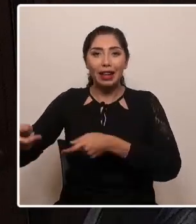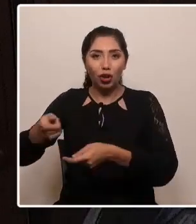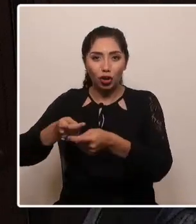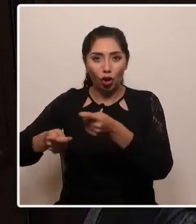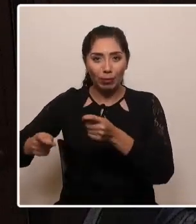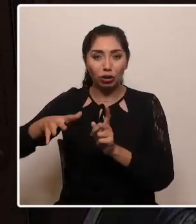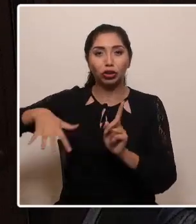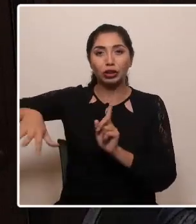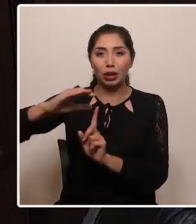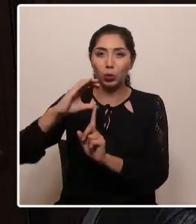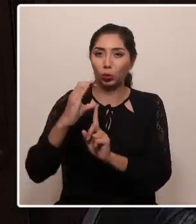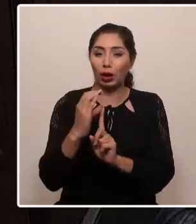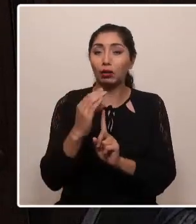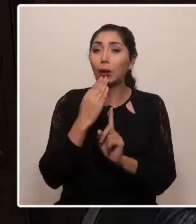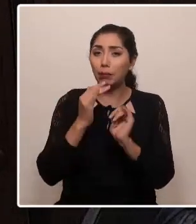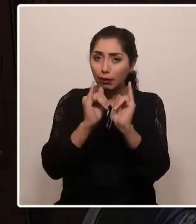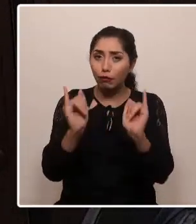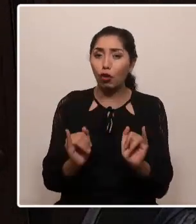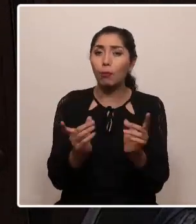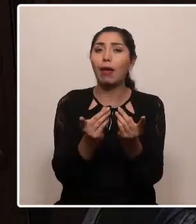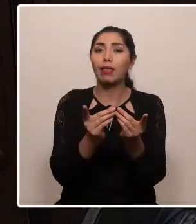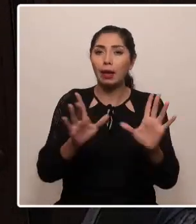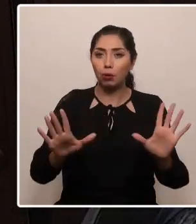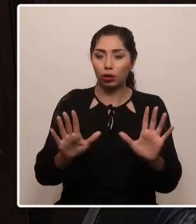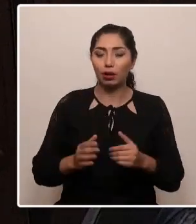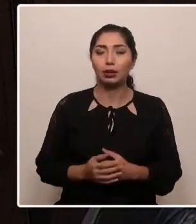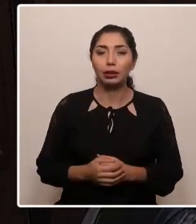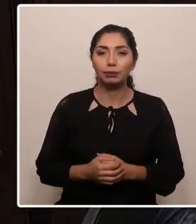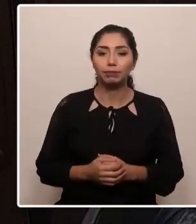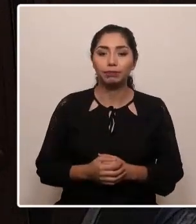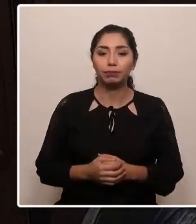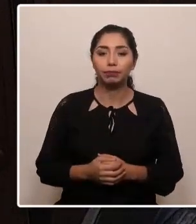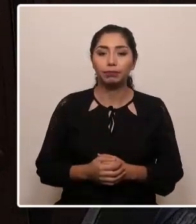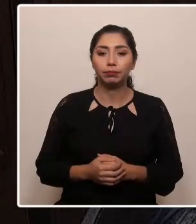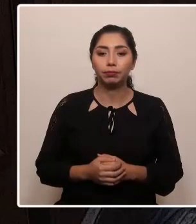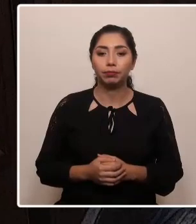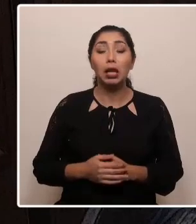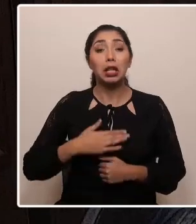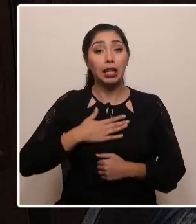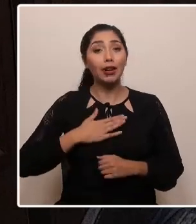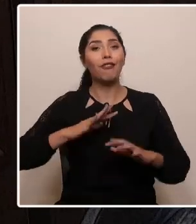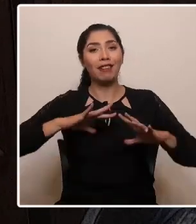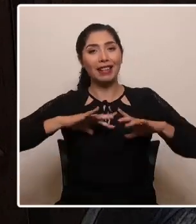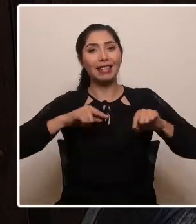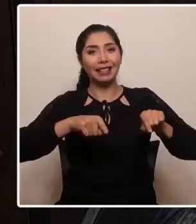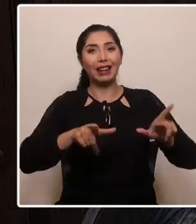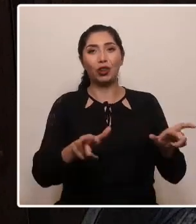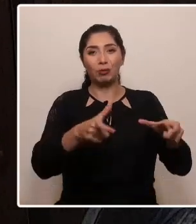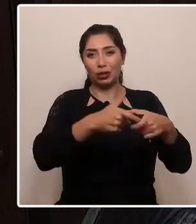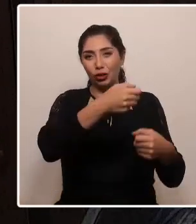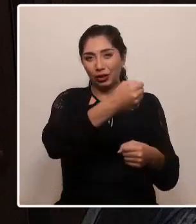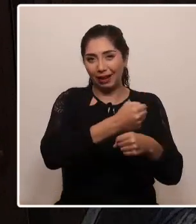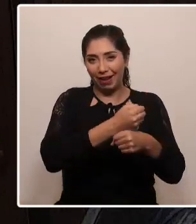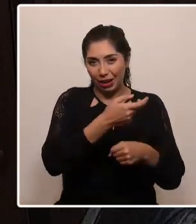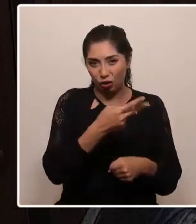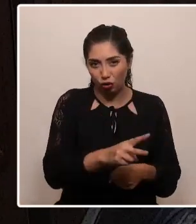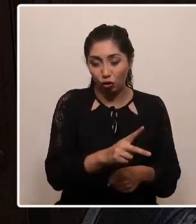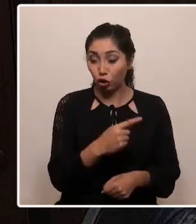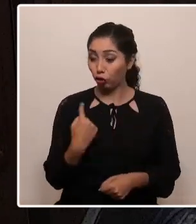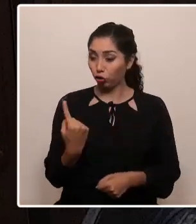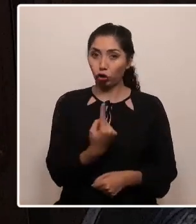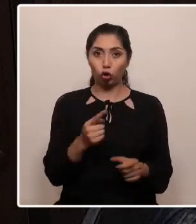forma democrática. Sin embargo, aunque insisto en felicitar el trabajo de la Comisión, por nuestra parte como Comisión número